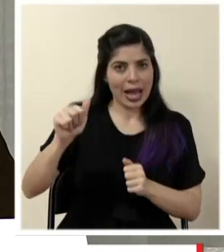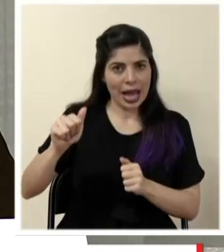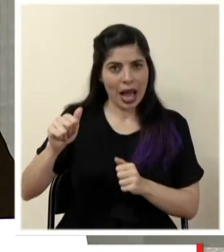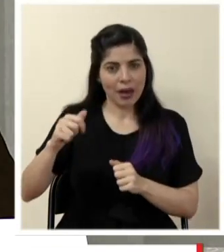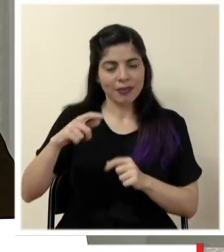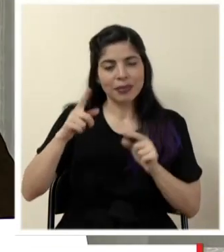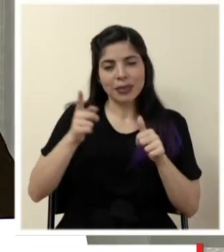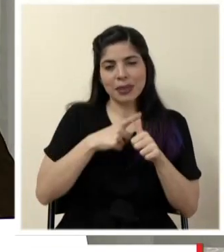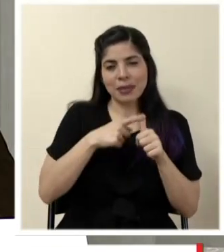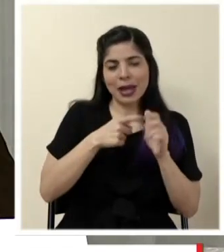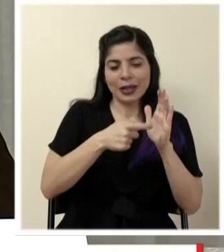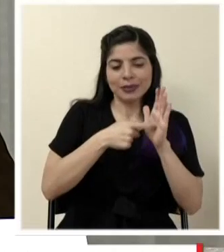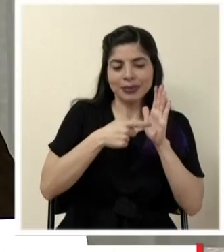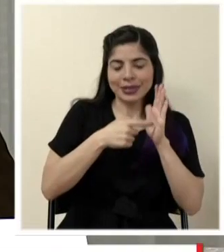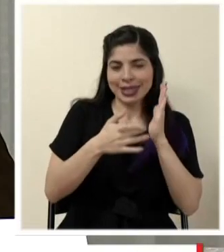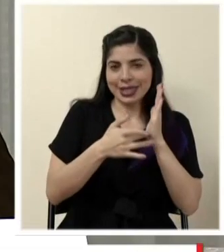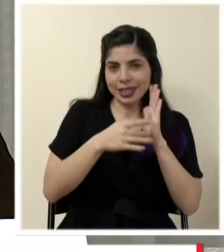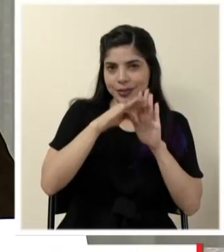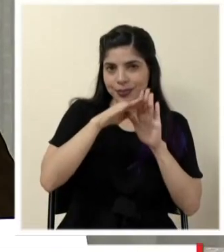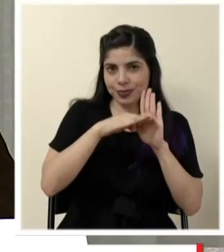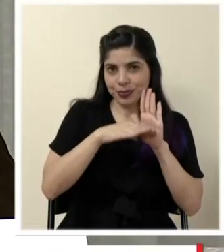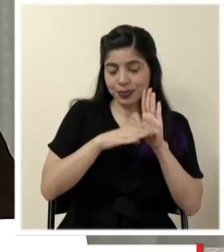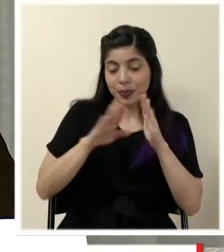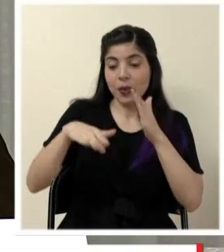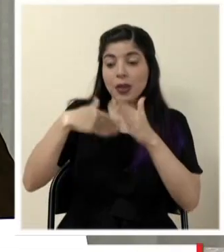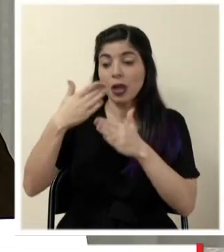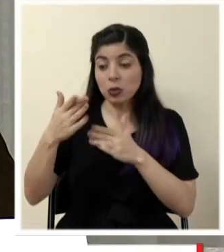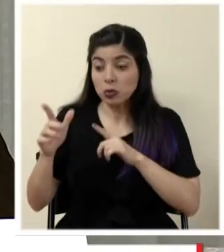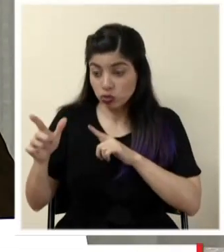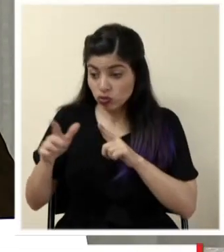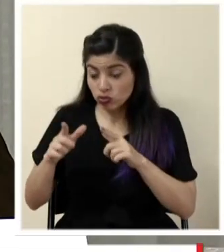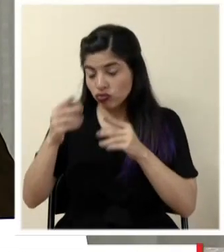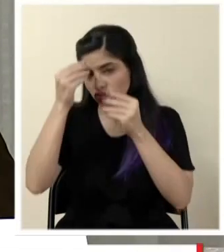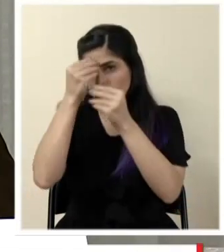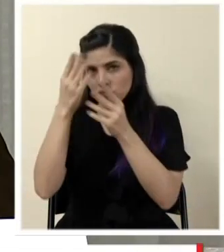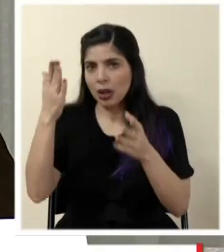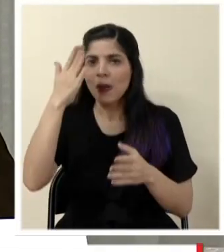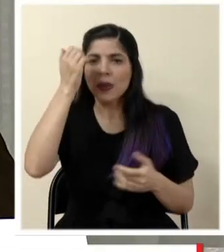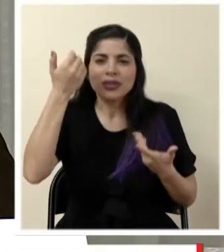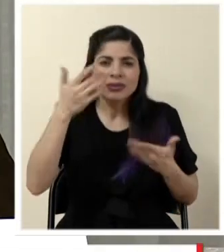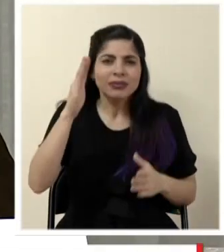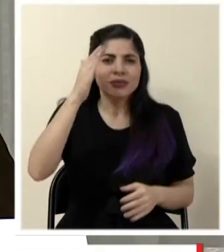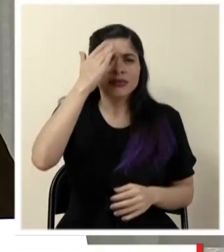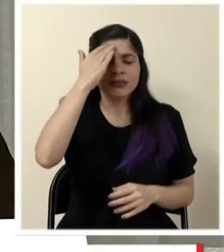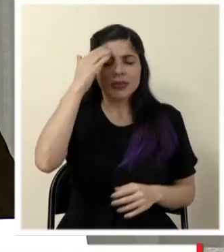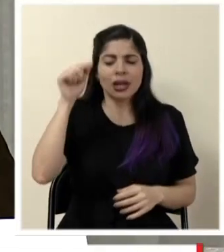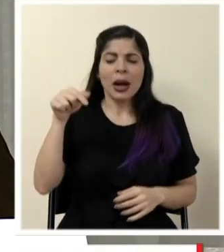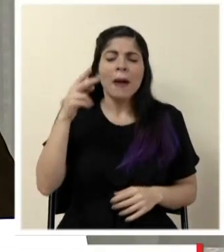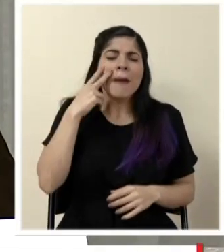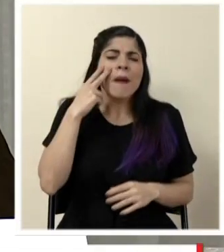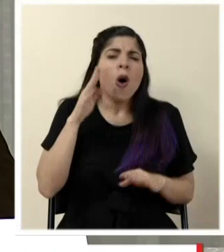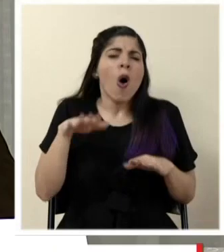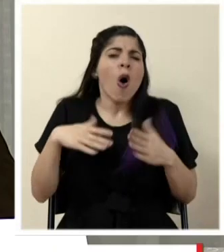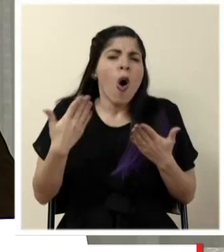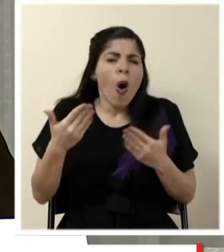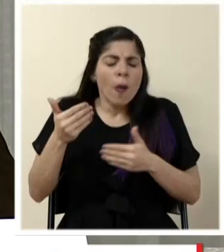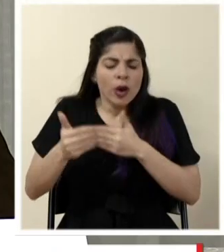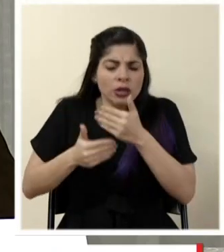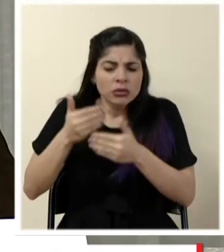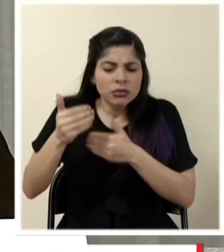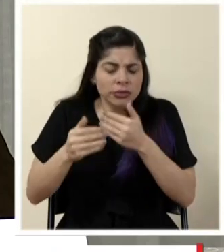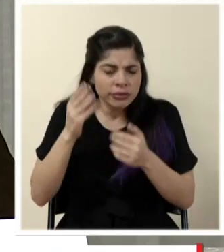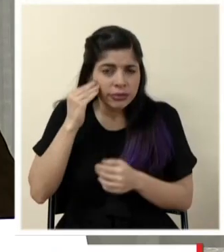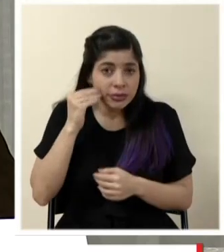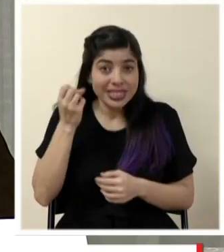algunos requerimientos técnicos y poder comunicarlo oportunamente cuando vamos a empezar a hacerlo, porque ya sabemos que eso puede ser. Vamos a ver cómo nos va con esa